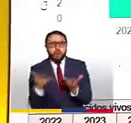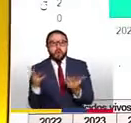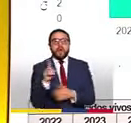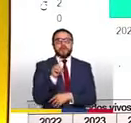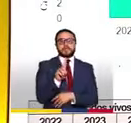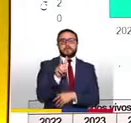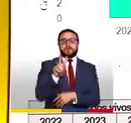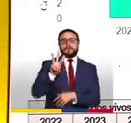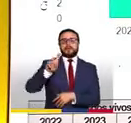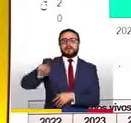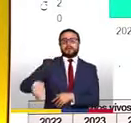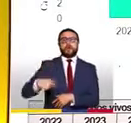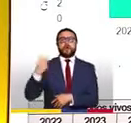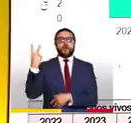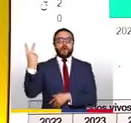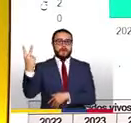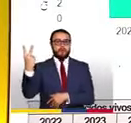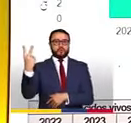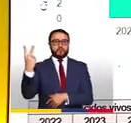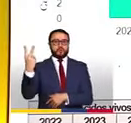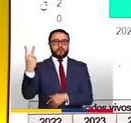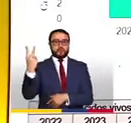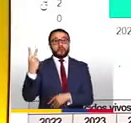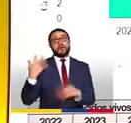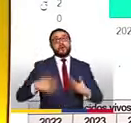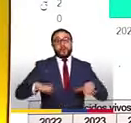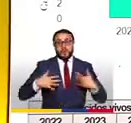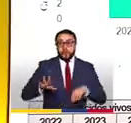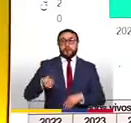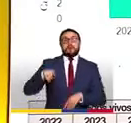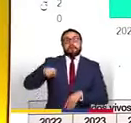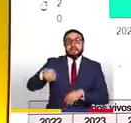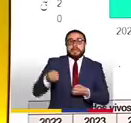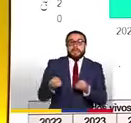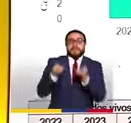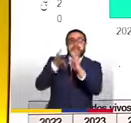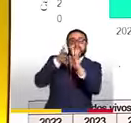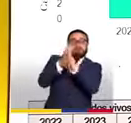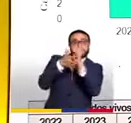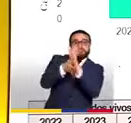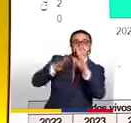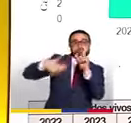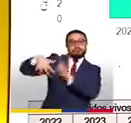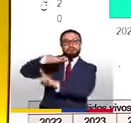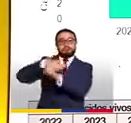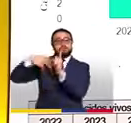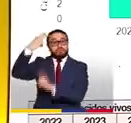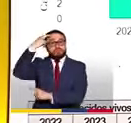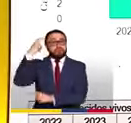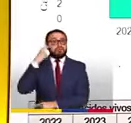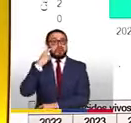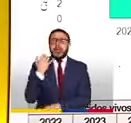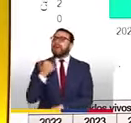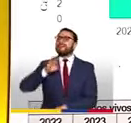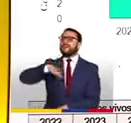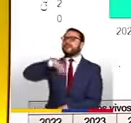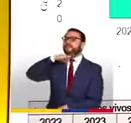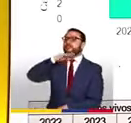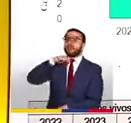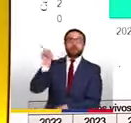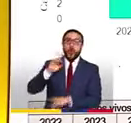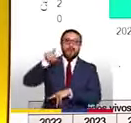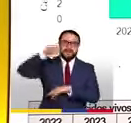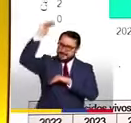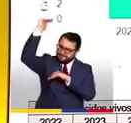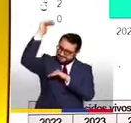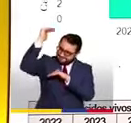123,2. Esto es un dato fundamental para Chocó. No es suficiente, tiene que bajar más porque está